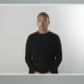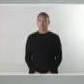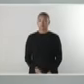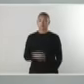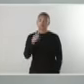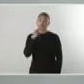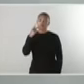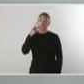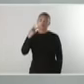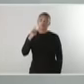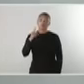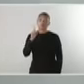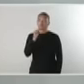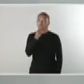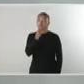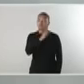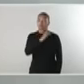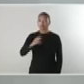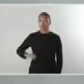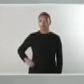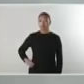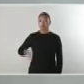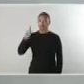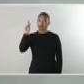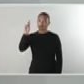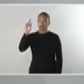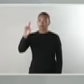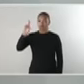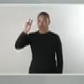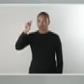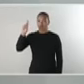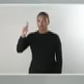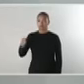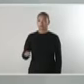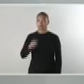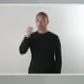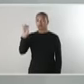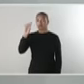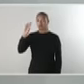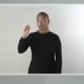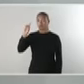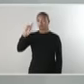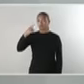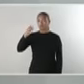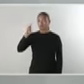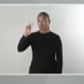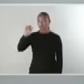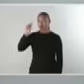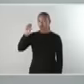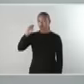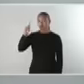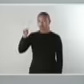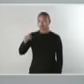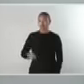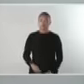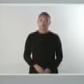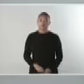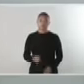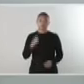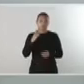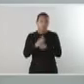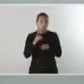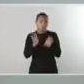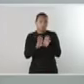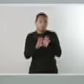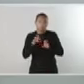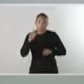tiene el uso de la palabra por un minuto el candidato del partido de la Revolución democrática Jorge Osvaldo Valdez Vargas esto es